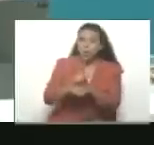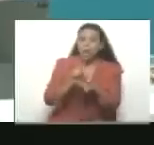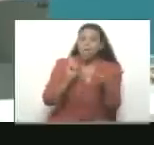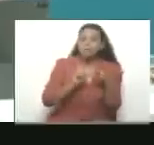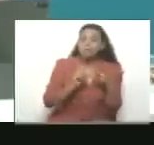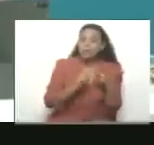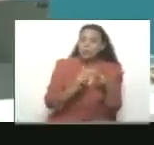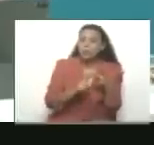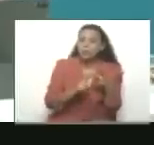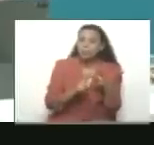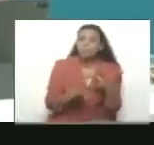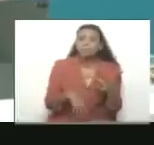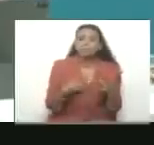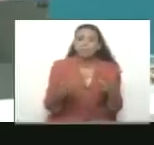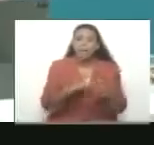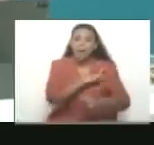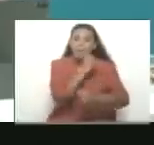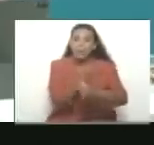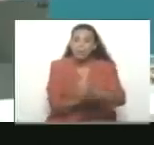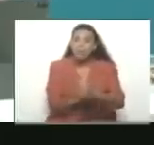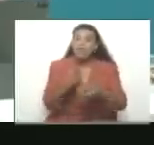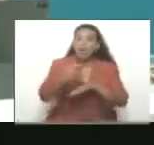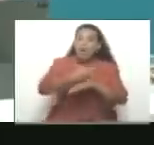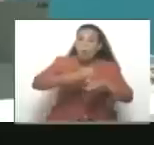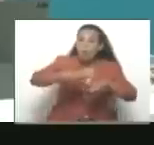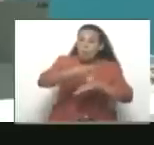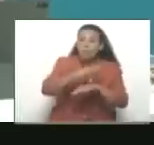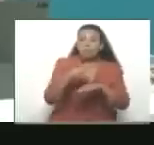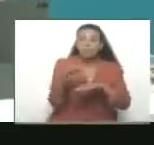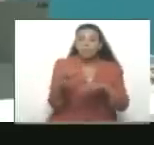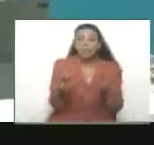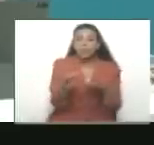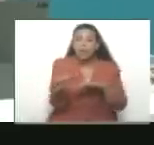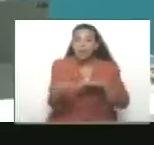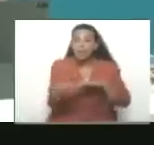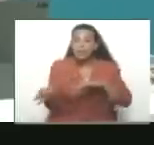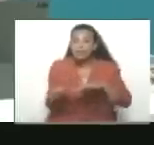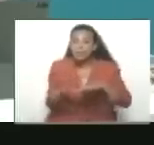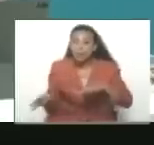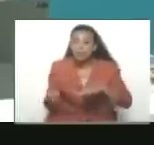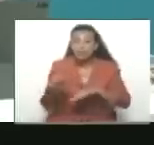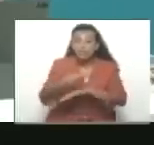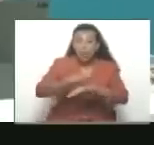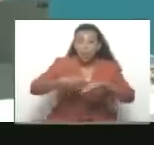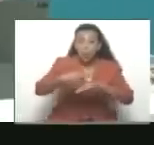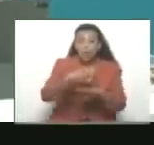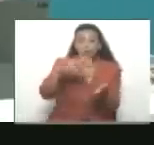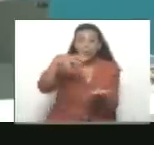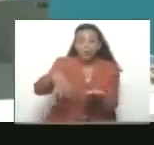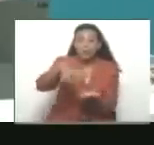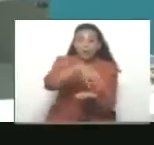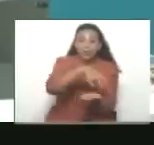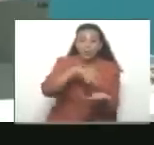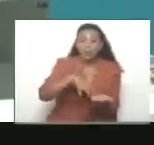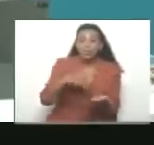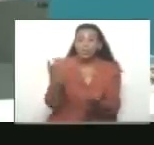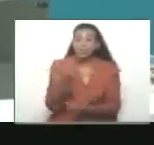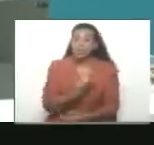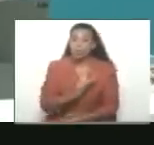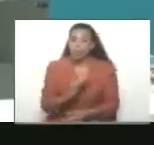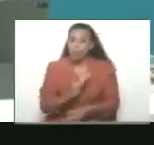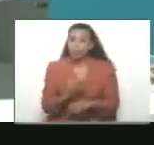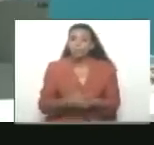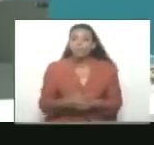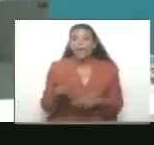segundo lugar El poder del gobierno municipal del gobierno regional la gobernación